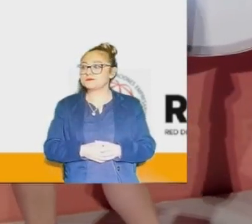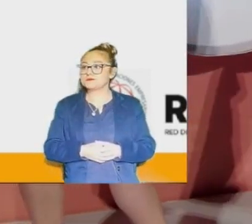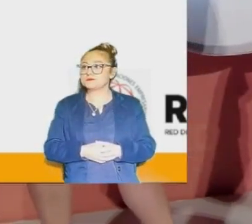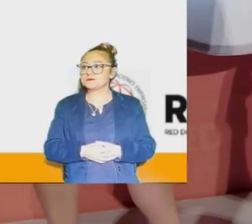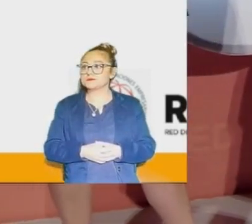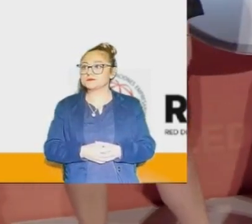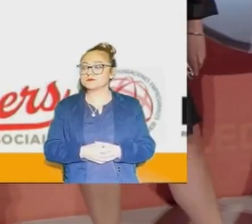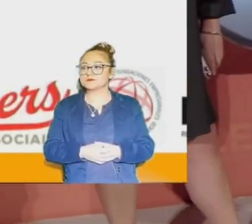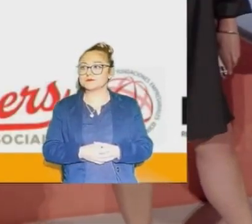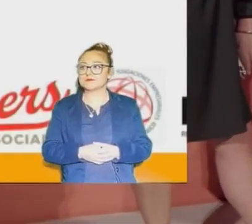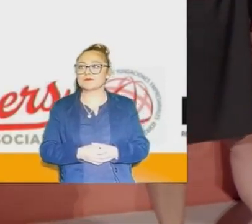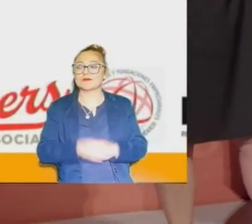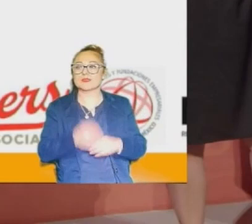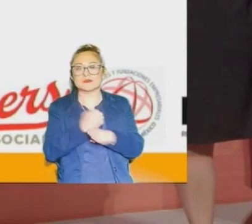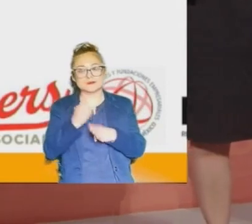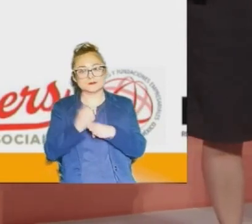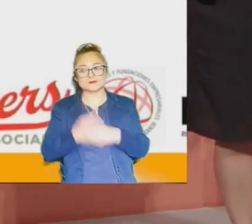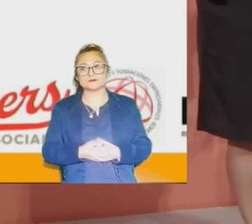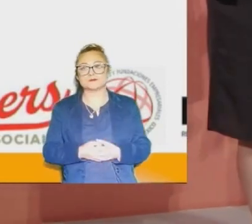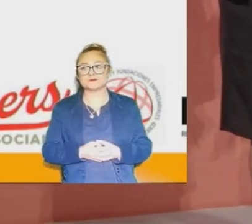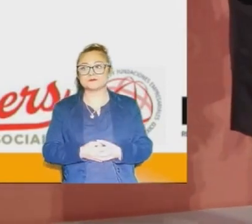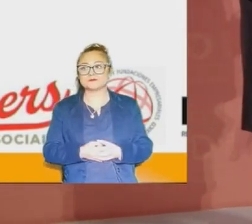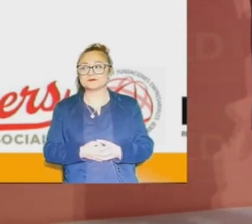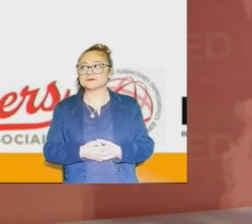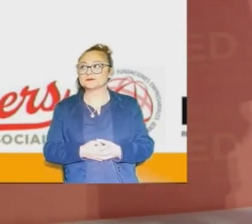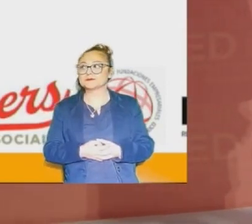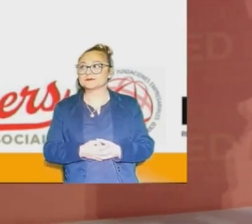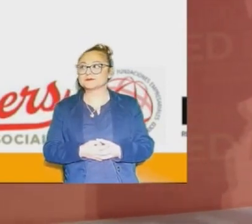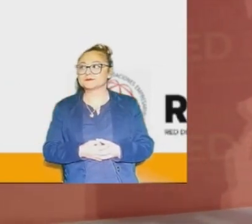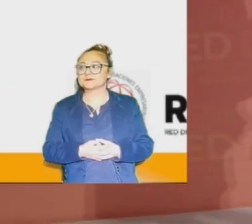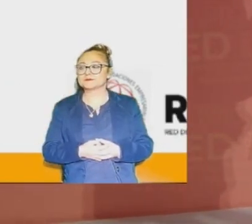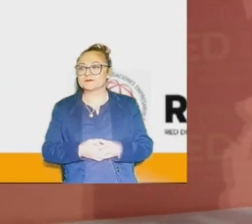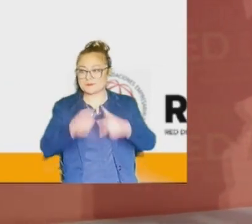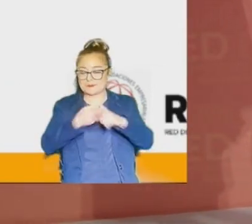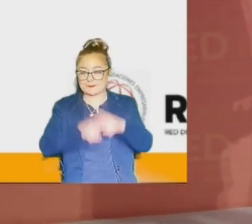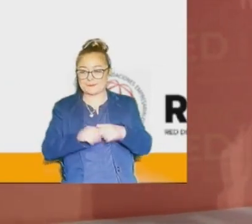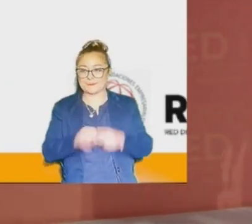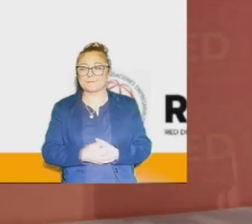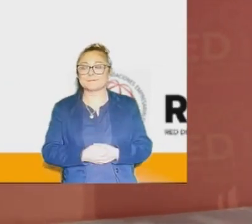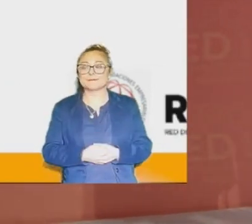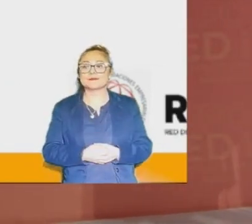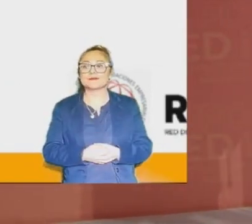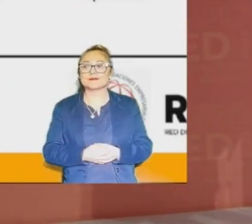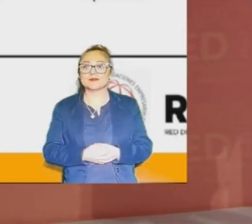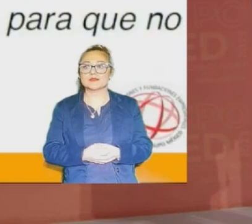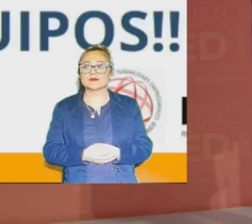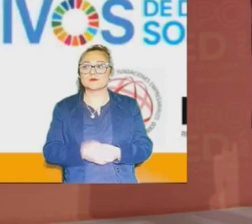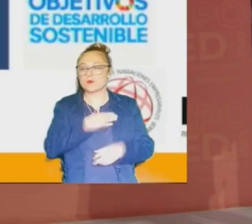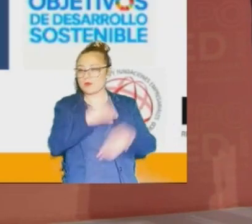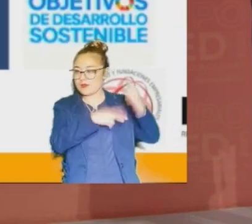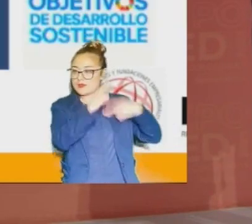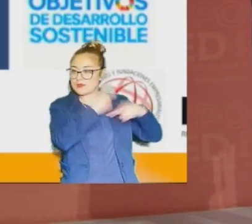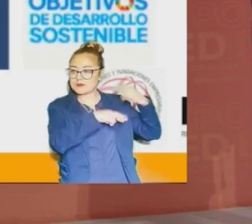Muy bien. Entonces, pues démosle, adelante. Démosle. Entonces, voy a regresarme